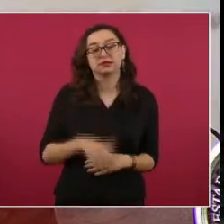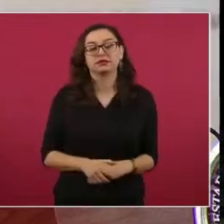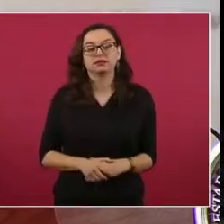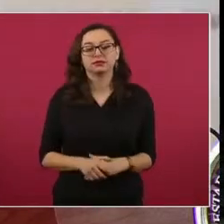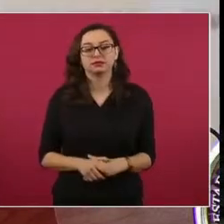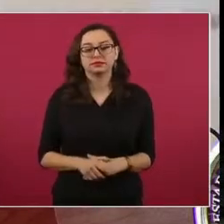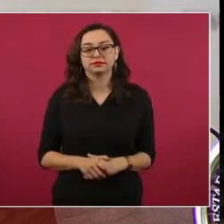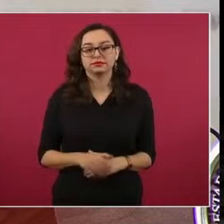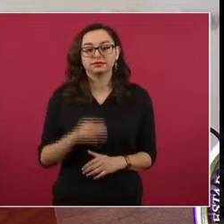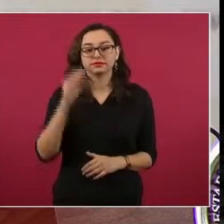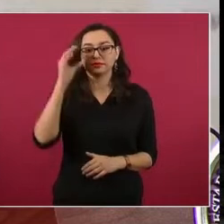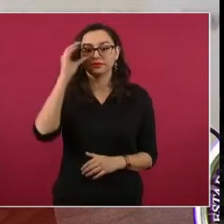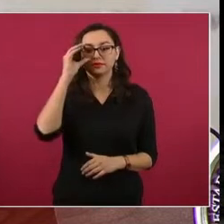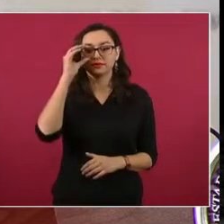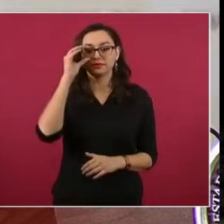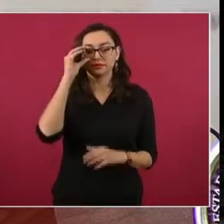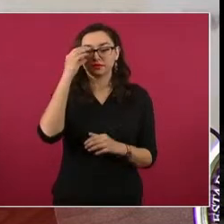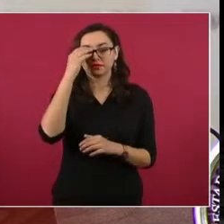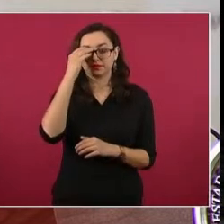es principal